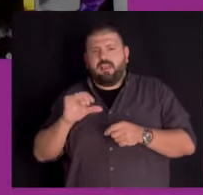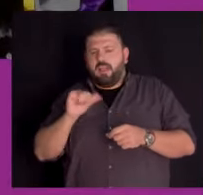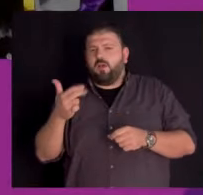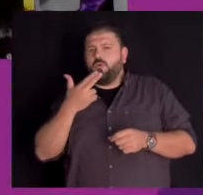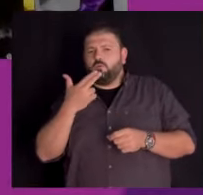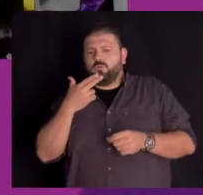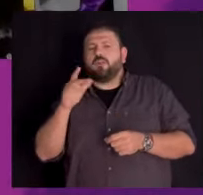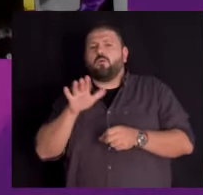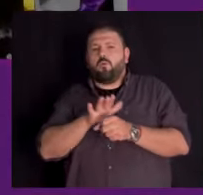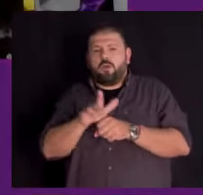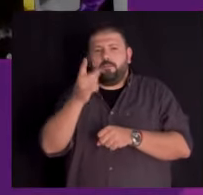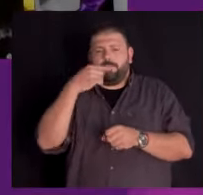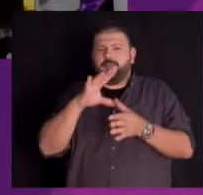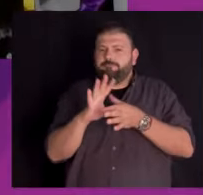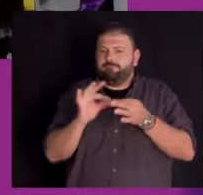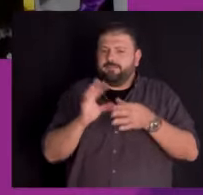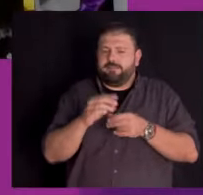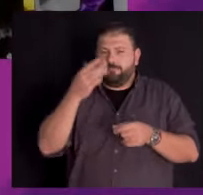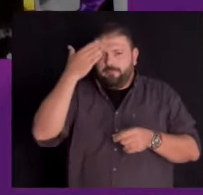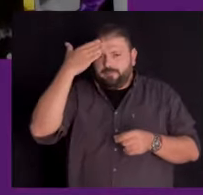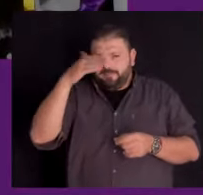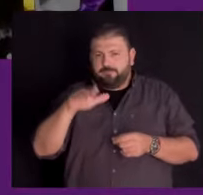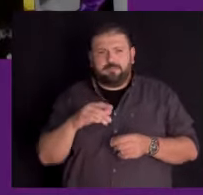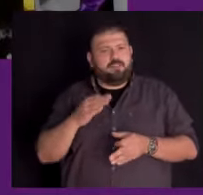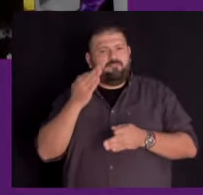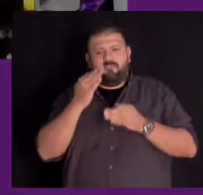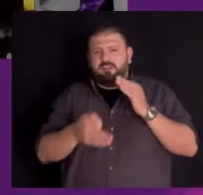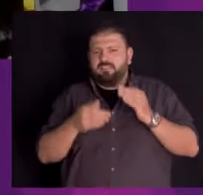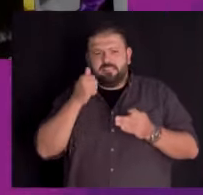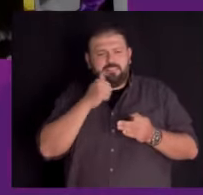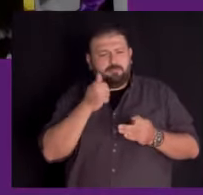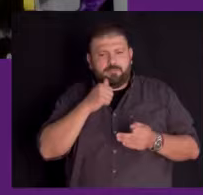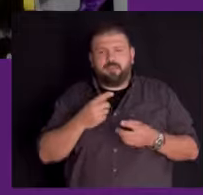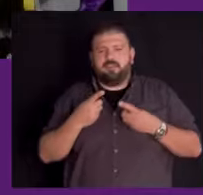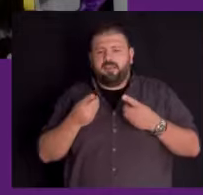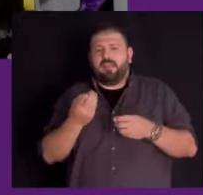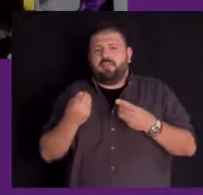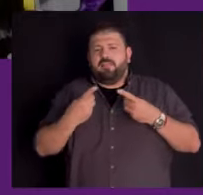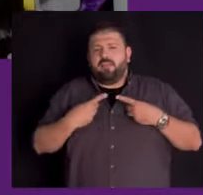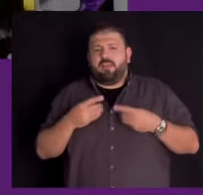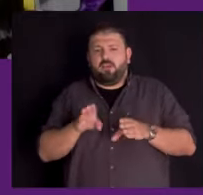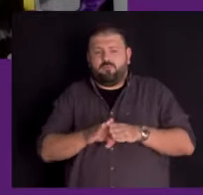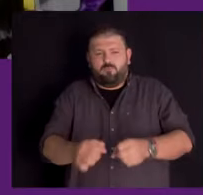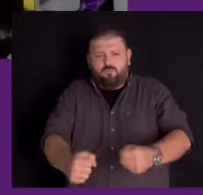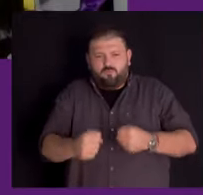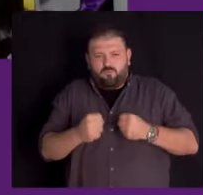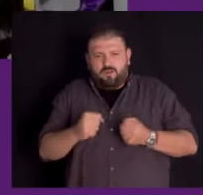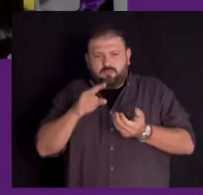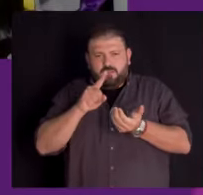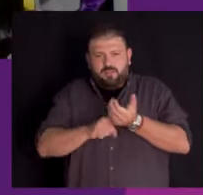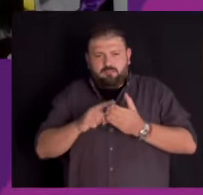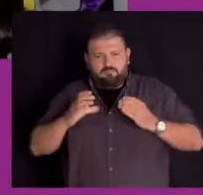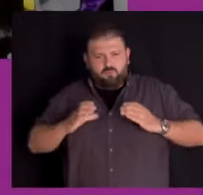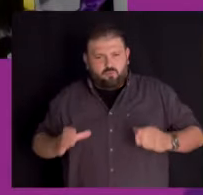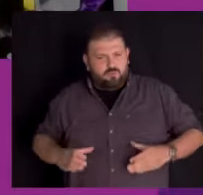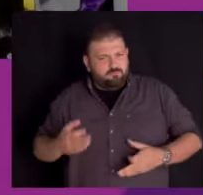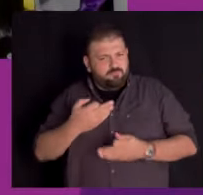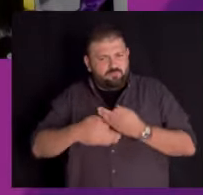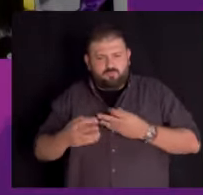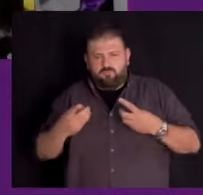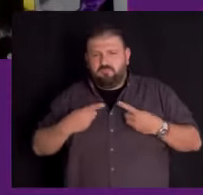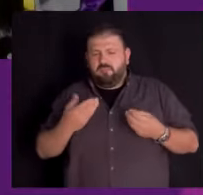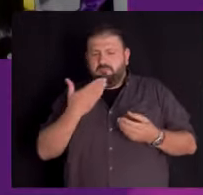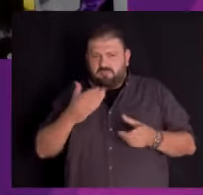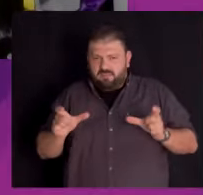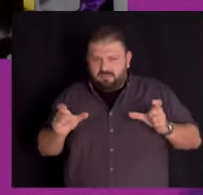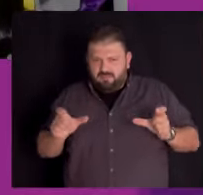usar? Porque finalmente todo nos va a venir a fortalecer nuestro sistema nervioso. Y si hablamos de sistema nervioso, hablamos